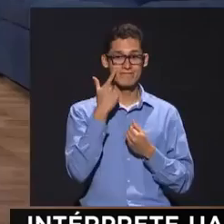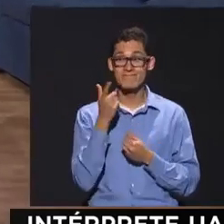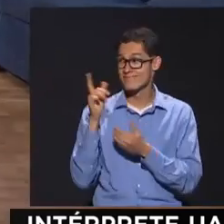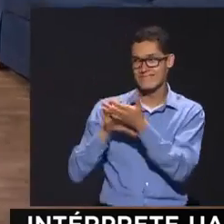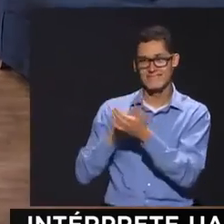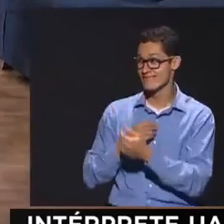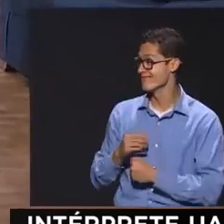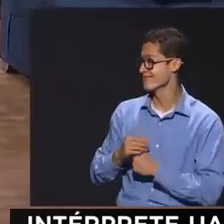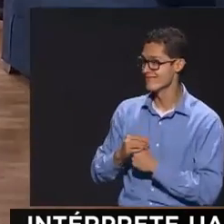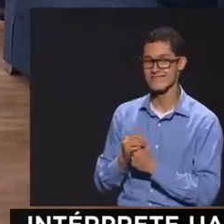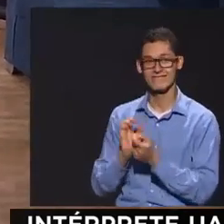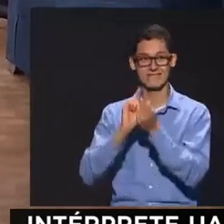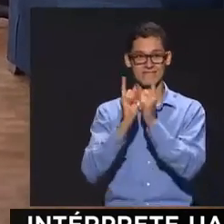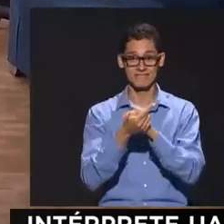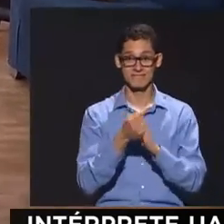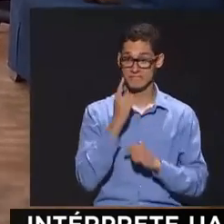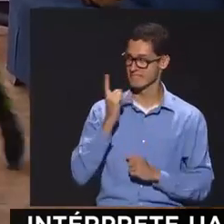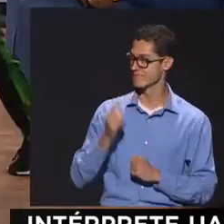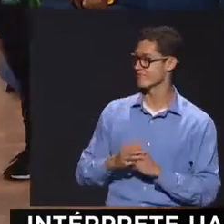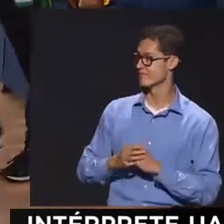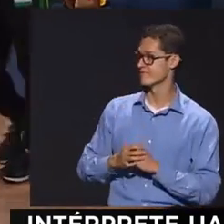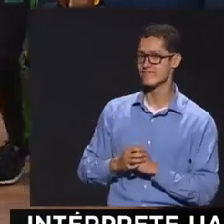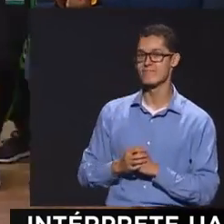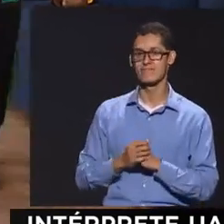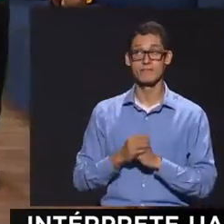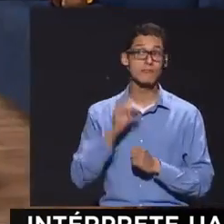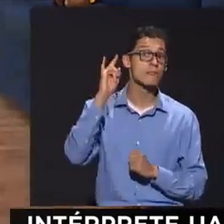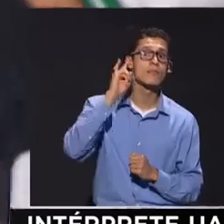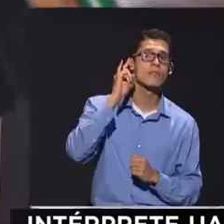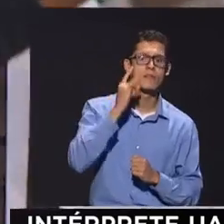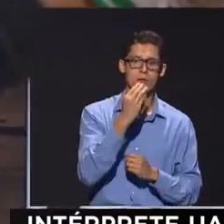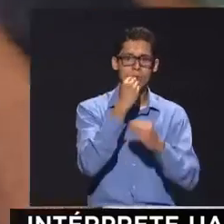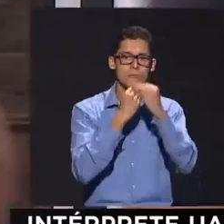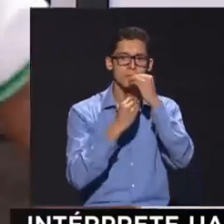cambio quiero disfrutar en la cintura